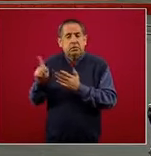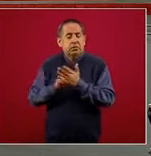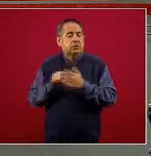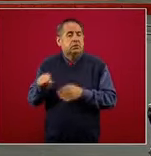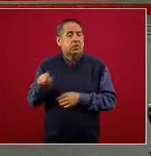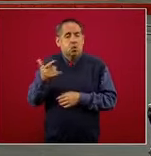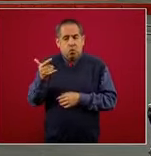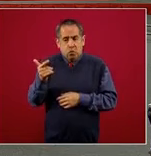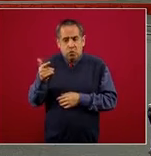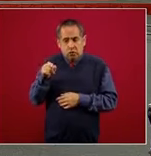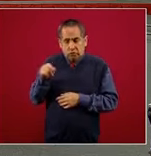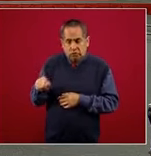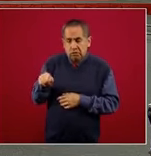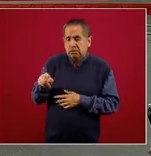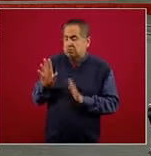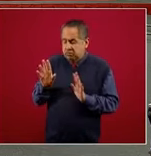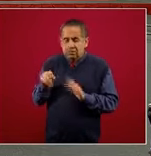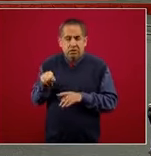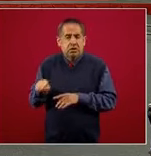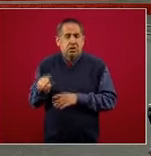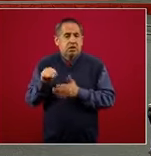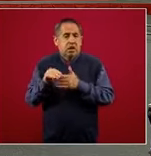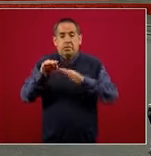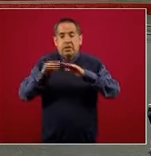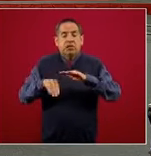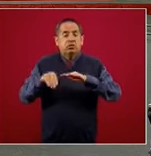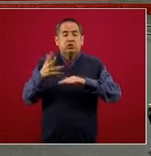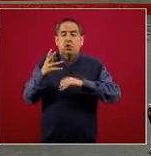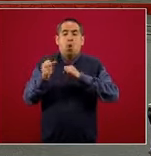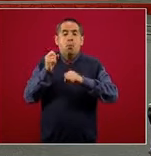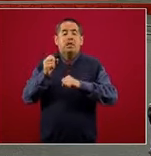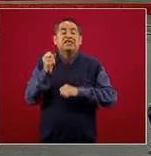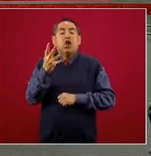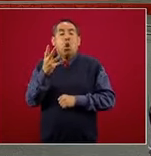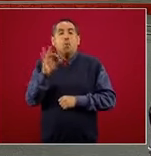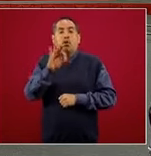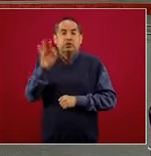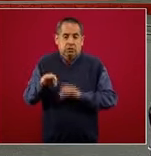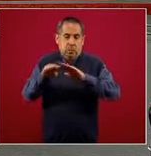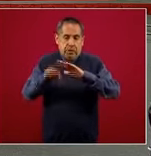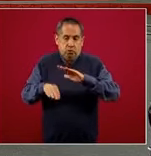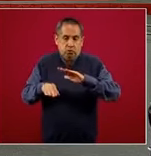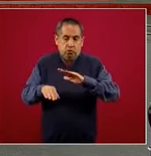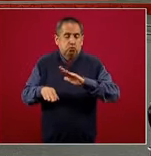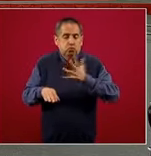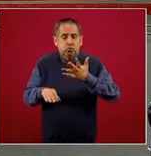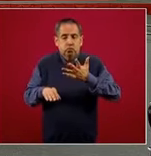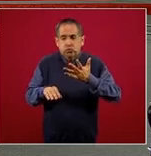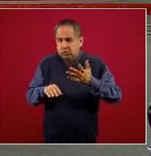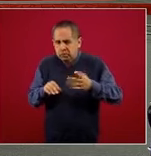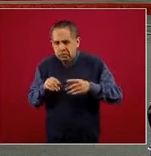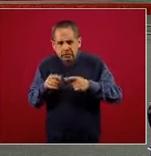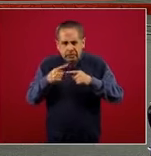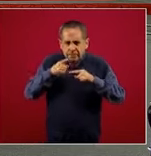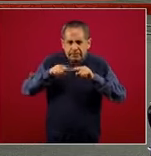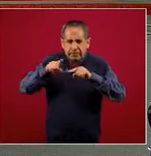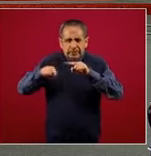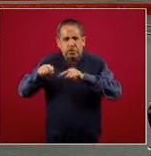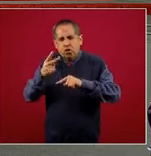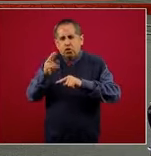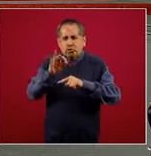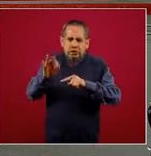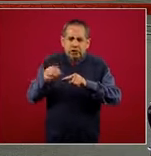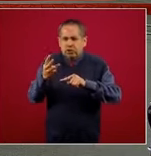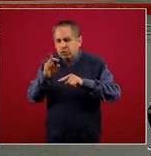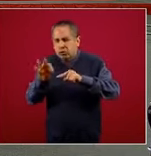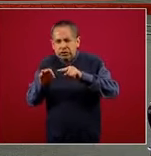de julio hemos estado por debajo del 5% y con un valor de intercambio que ha estado alrededor del 2%, el